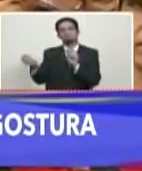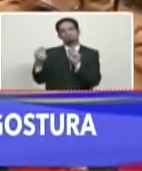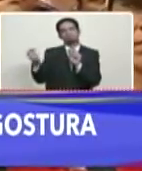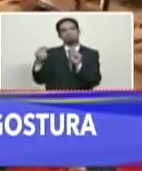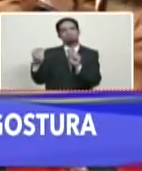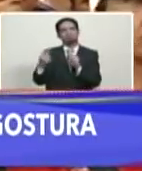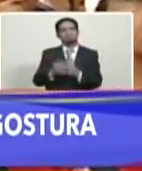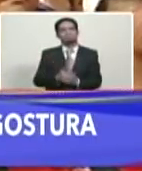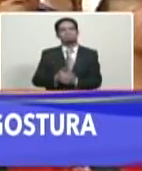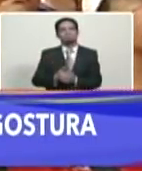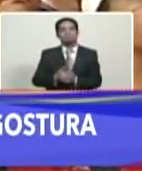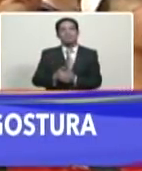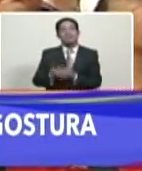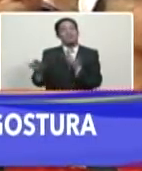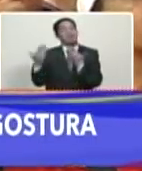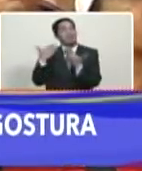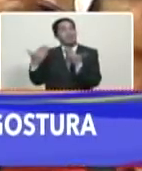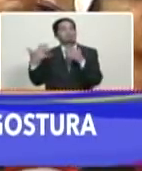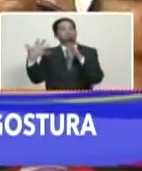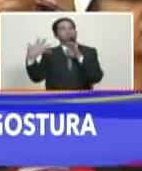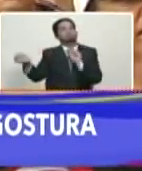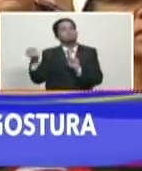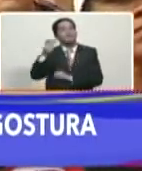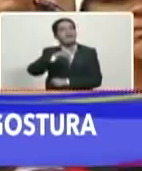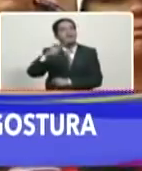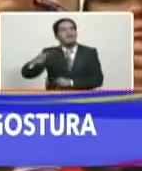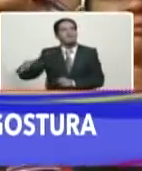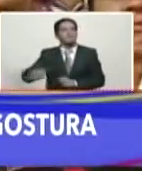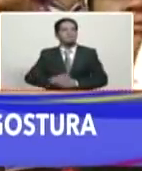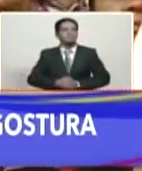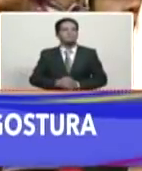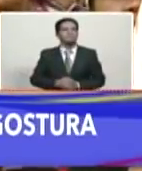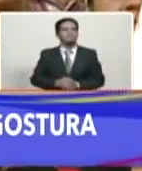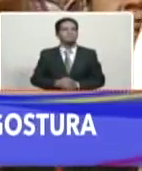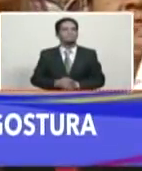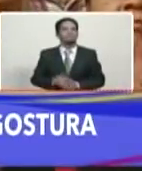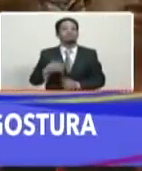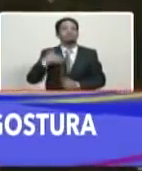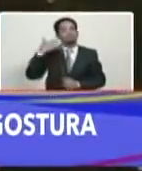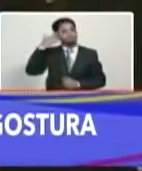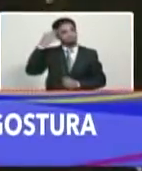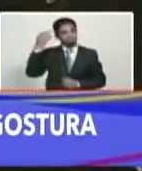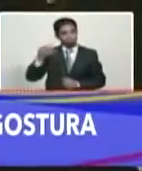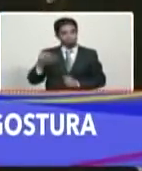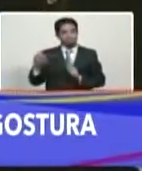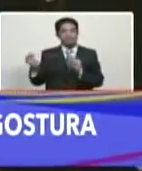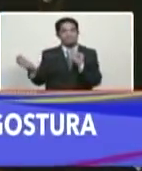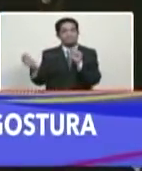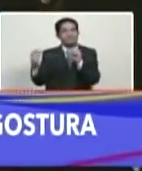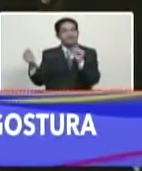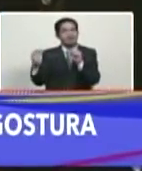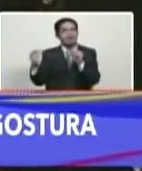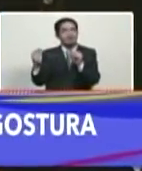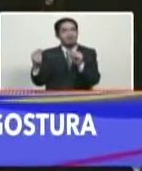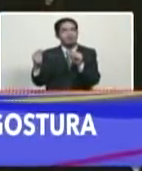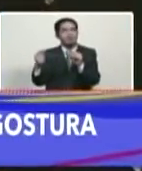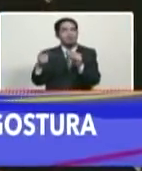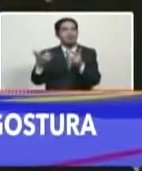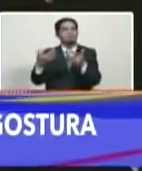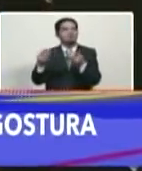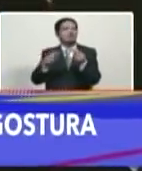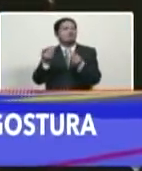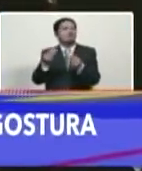Hablando se entiende la gente, dice la canción. Yo creo en el diálogo como la fórmula